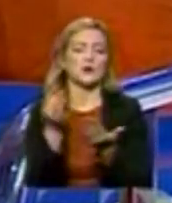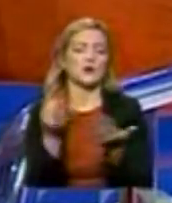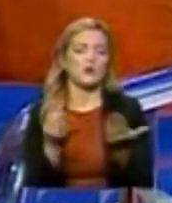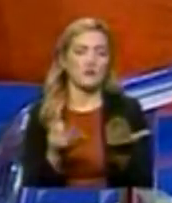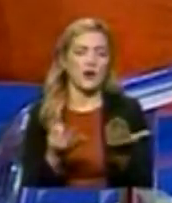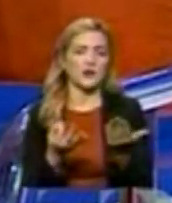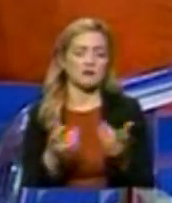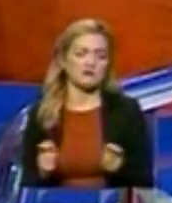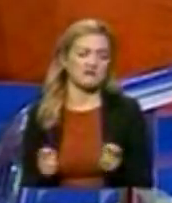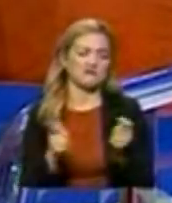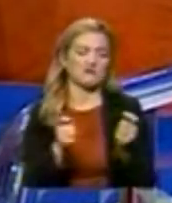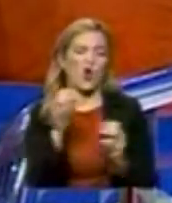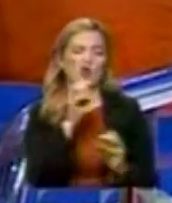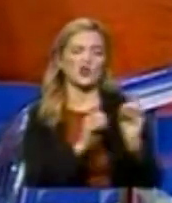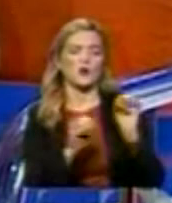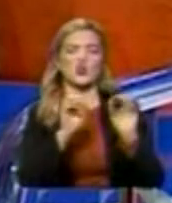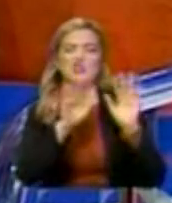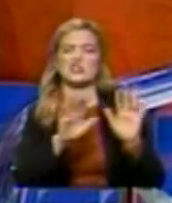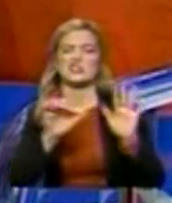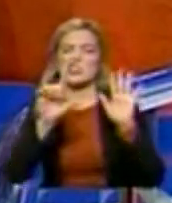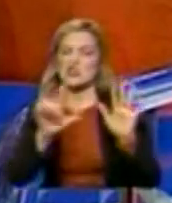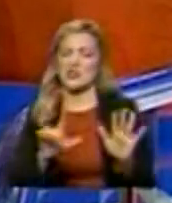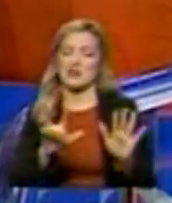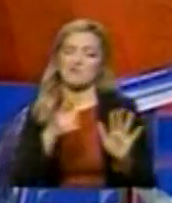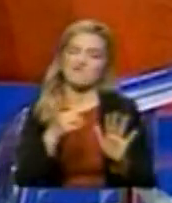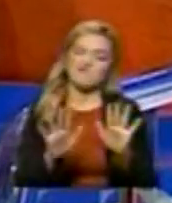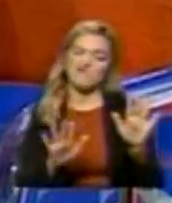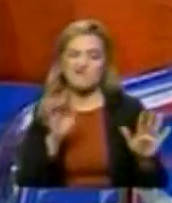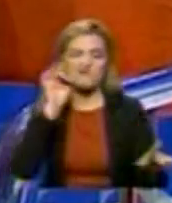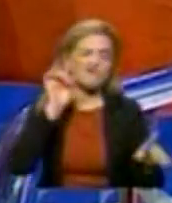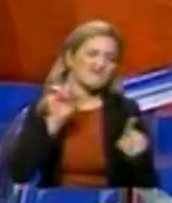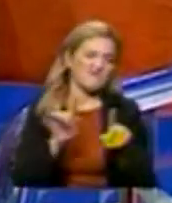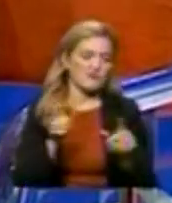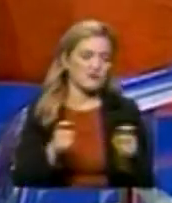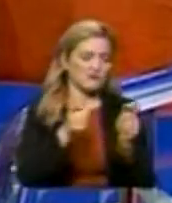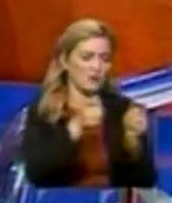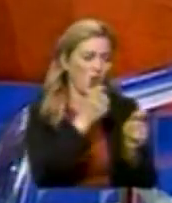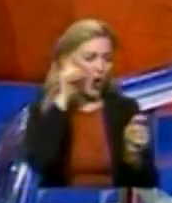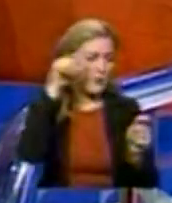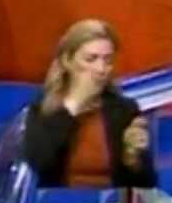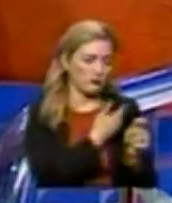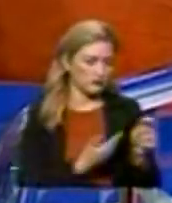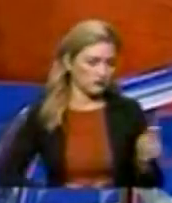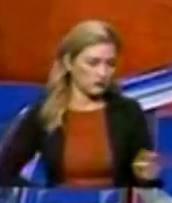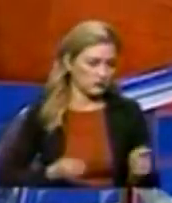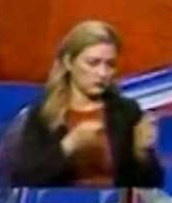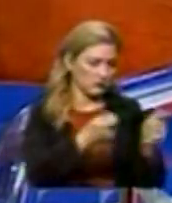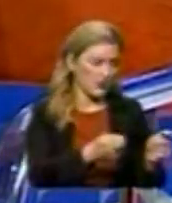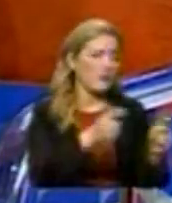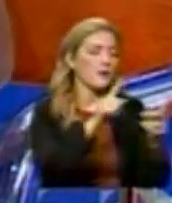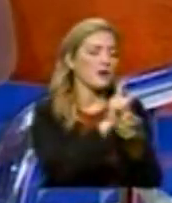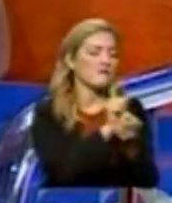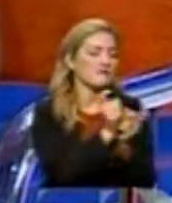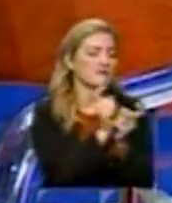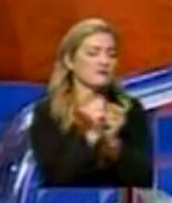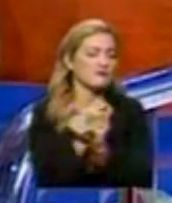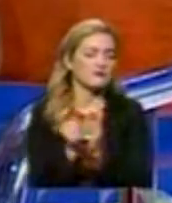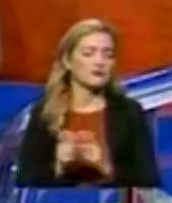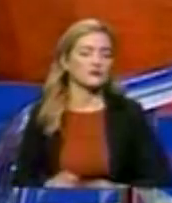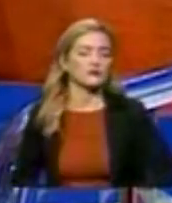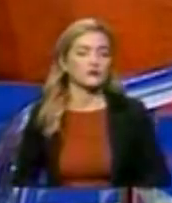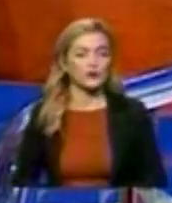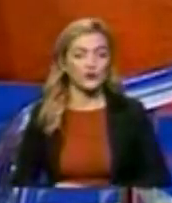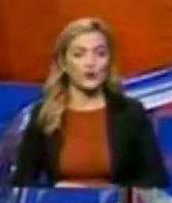17 observaciones. El Legislativo pide planes de contingencia para recursos que, estando presupuestados, no significan